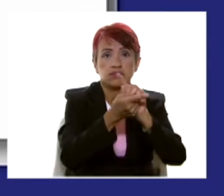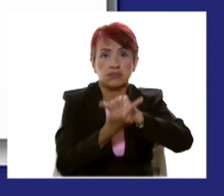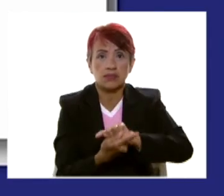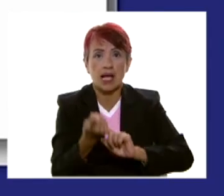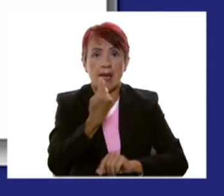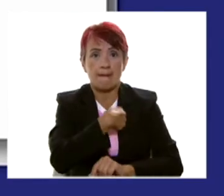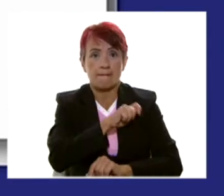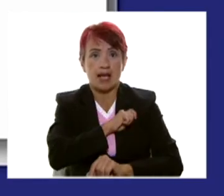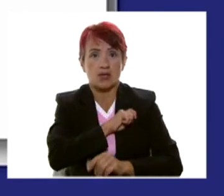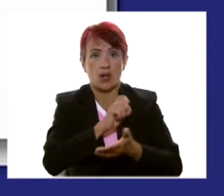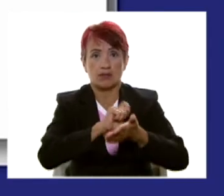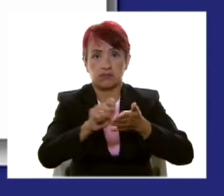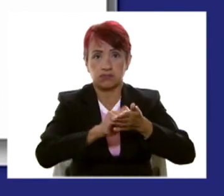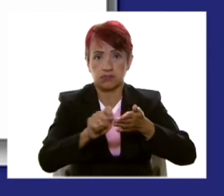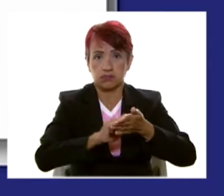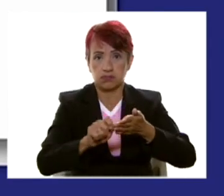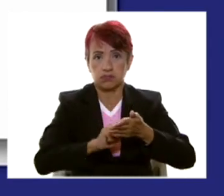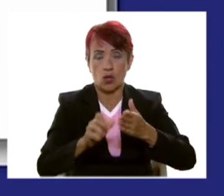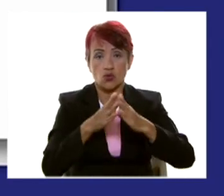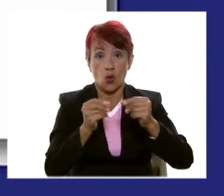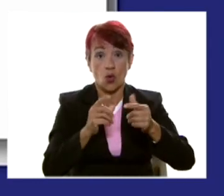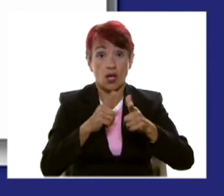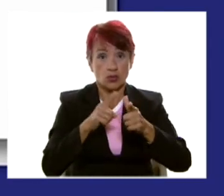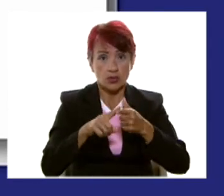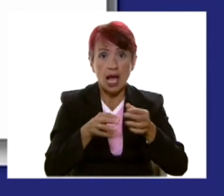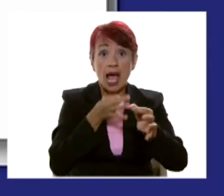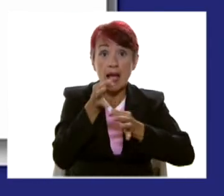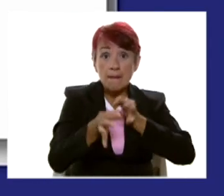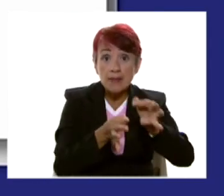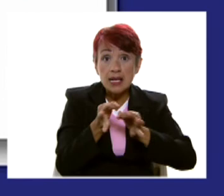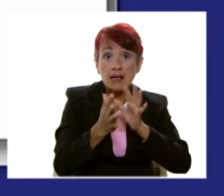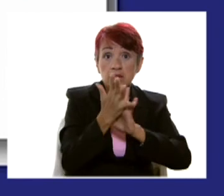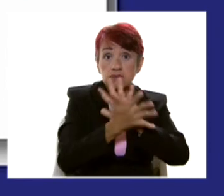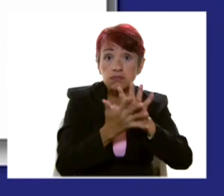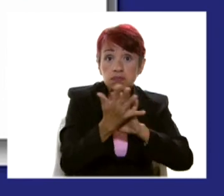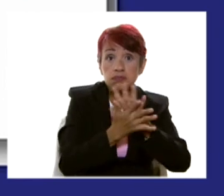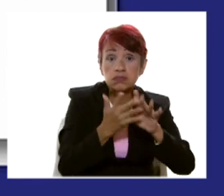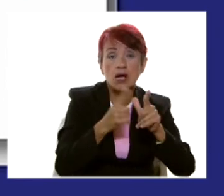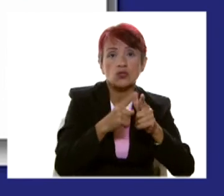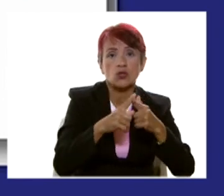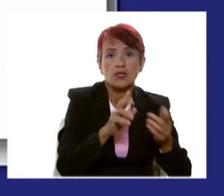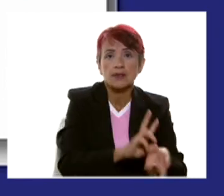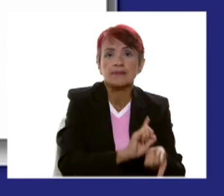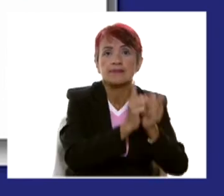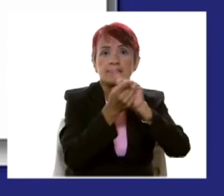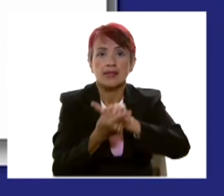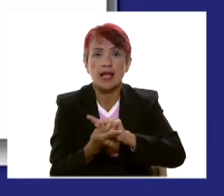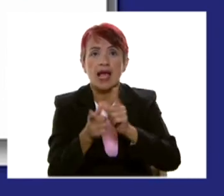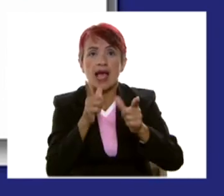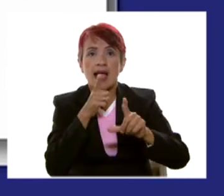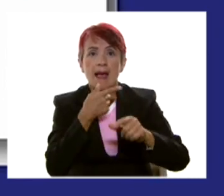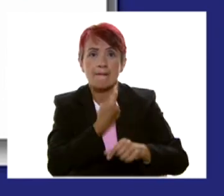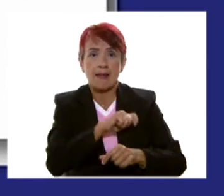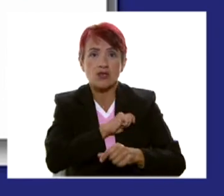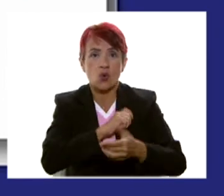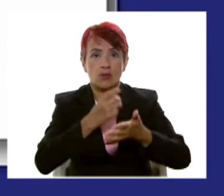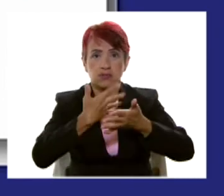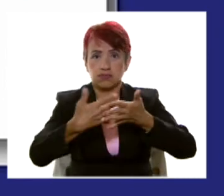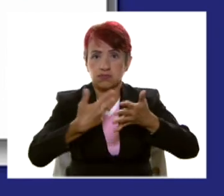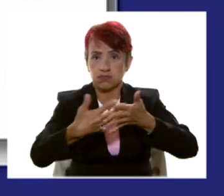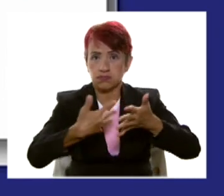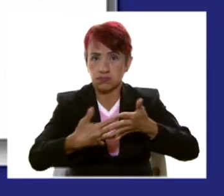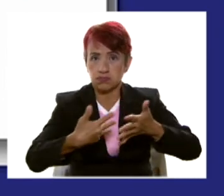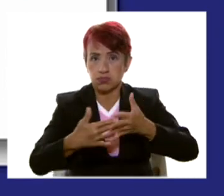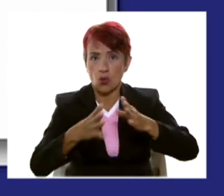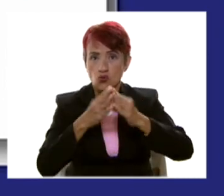Ya entonces eso es la segunda parte. Después de que ellos expliquen en lengua de señas, nos vamos al español escrito. Recuerda el uso de la estructura del